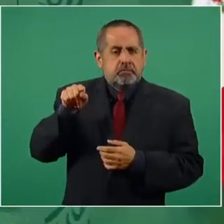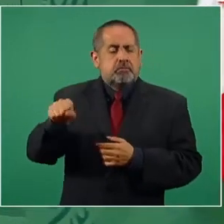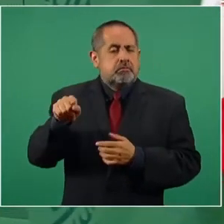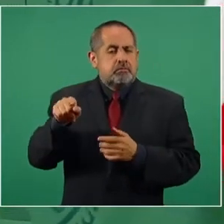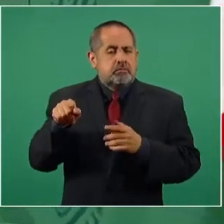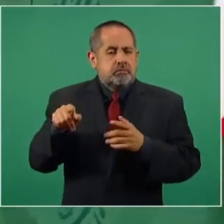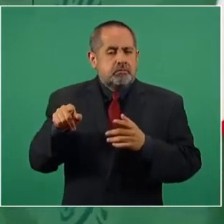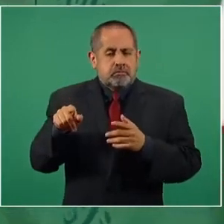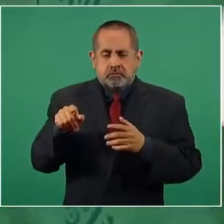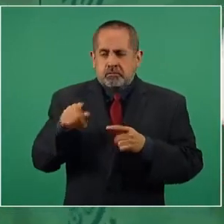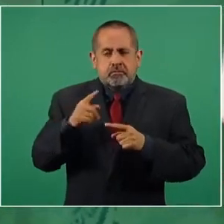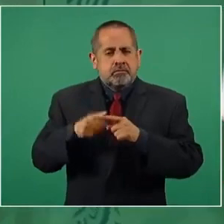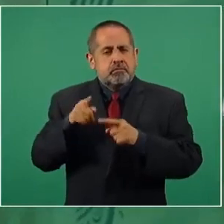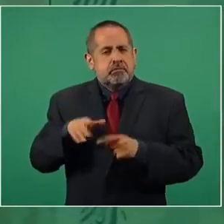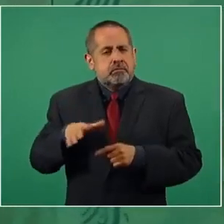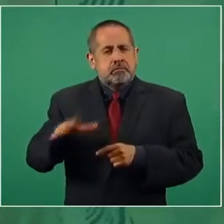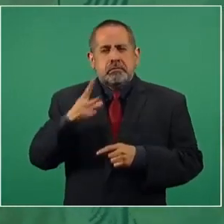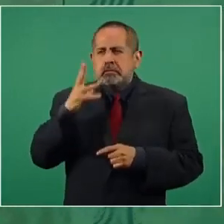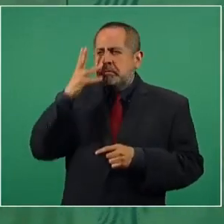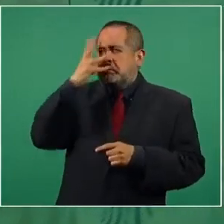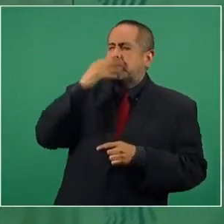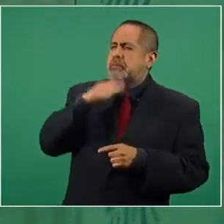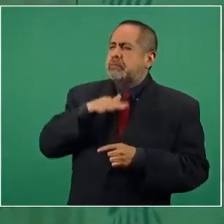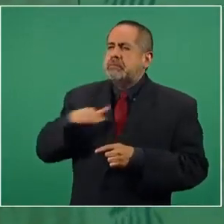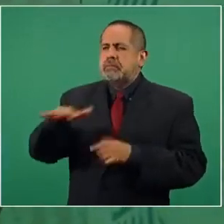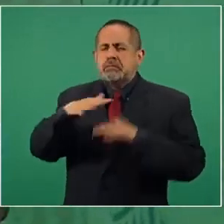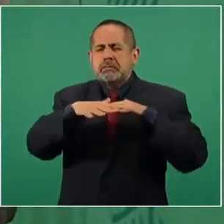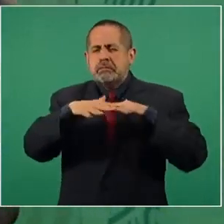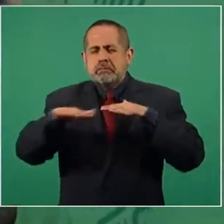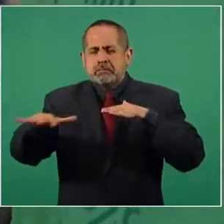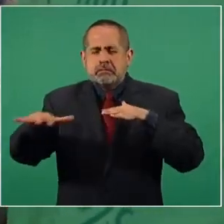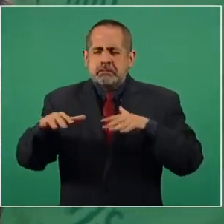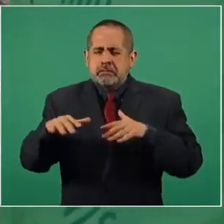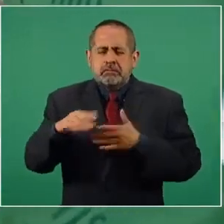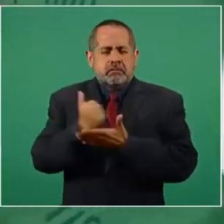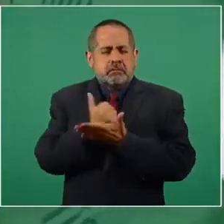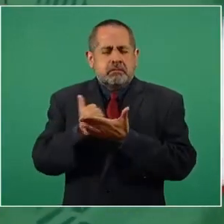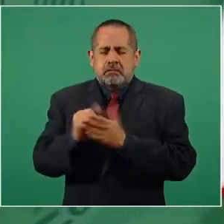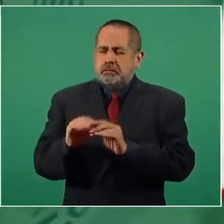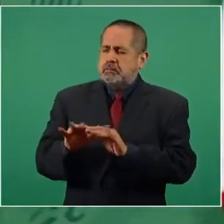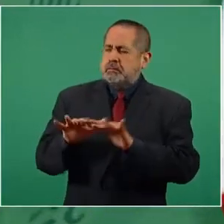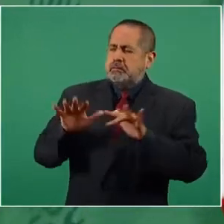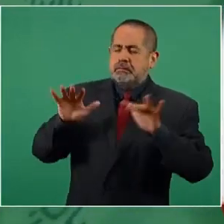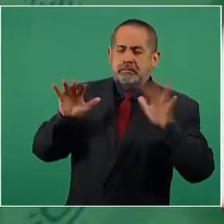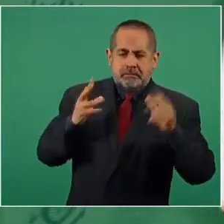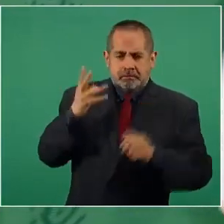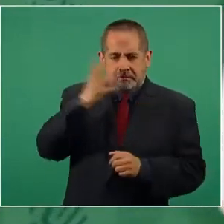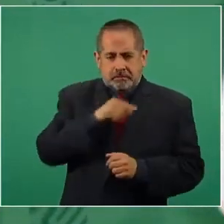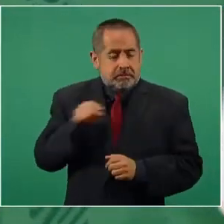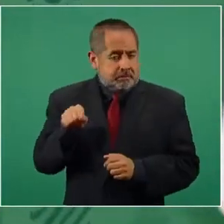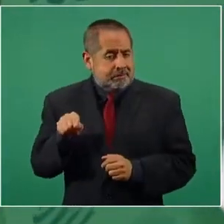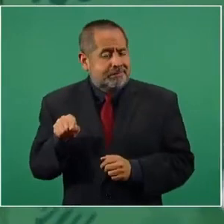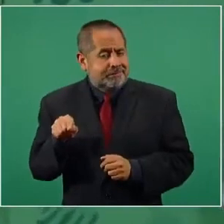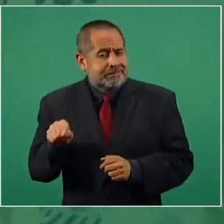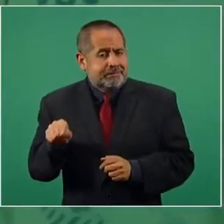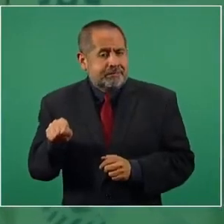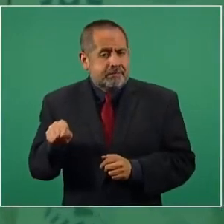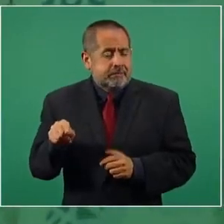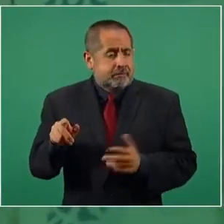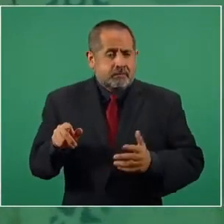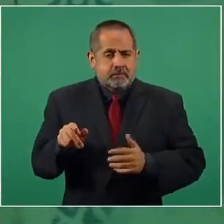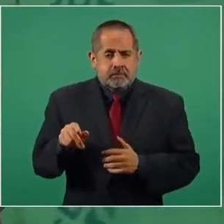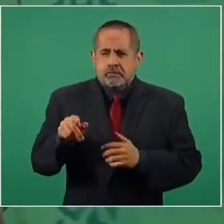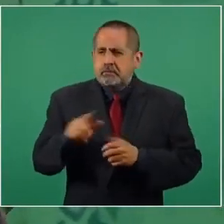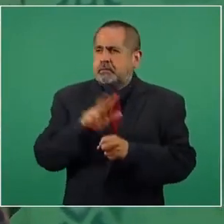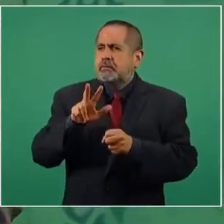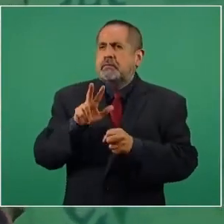sí, por la belleza, por el mar turquesa, sí, por